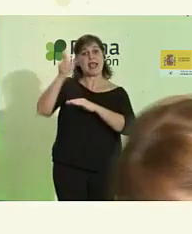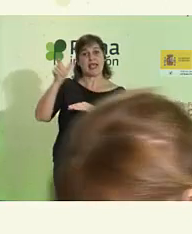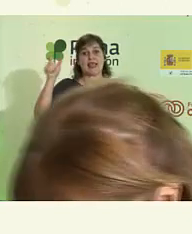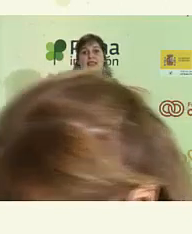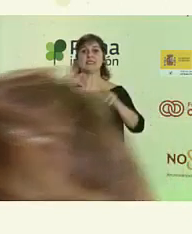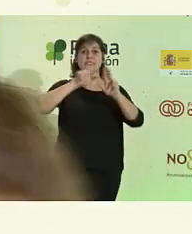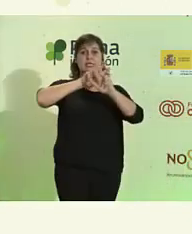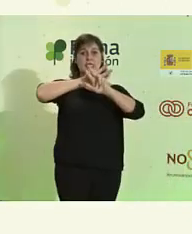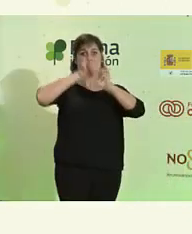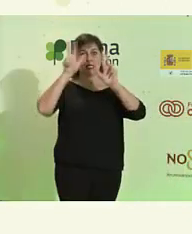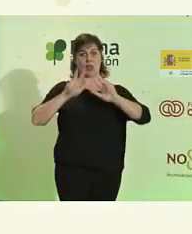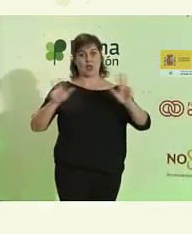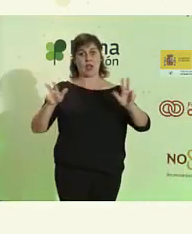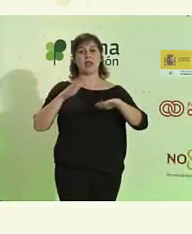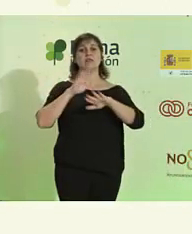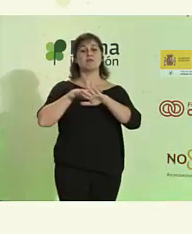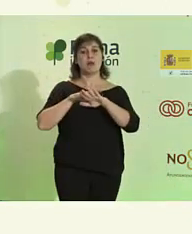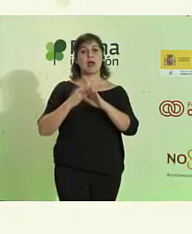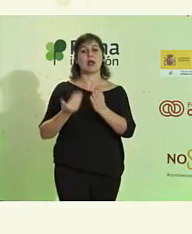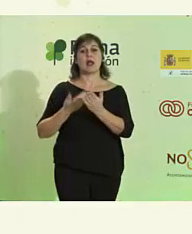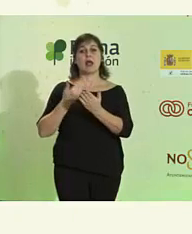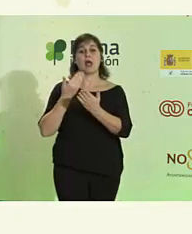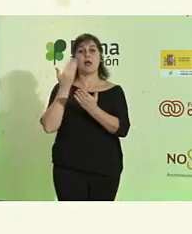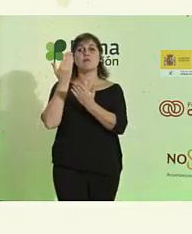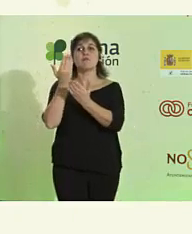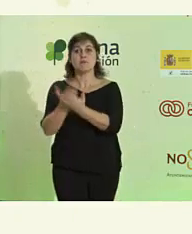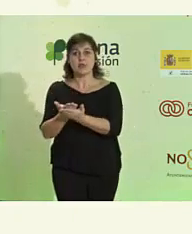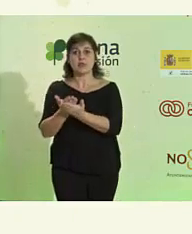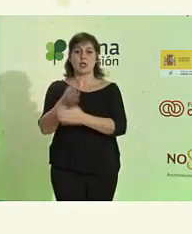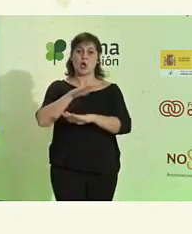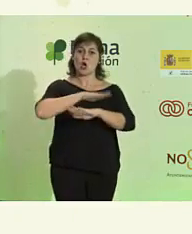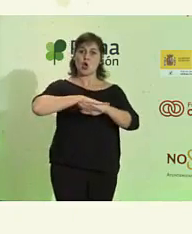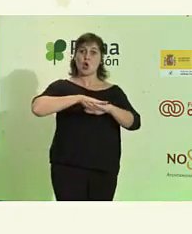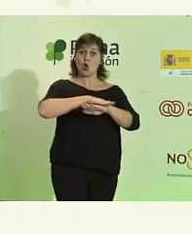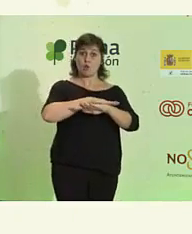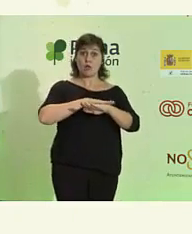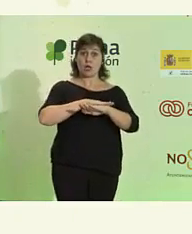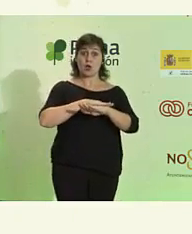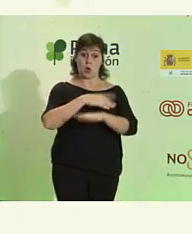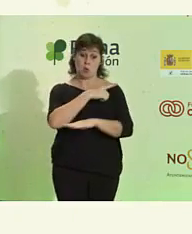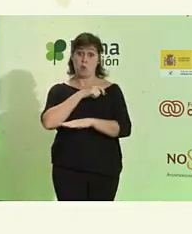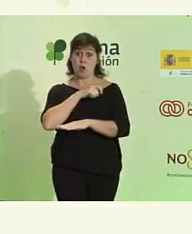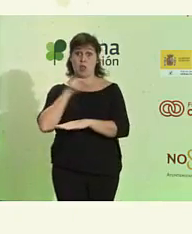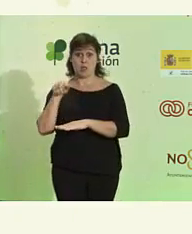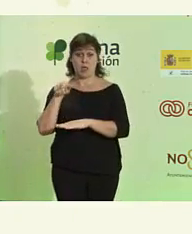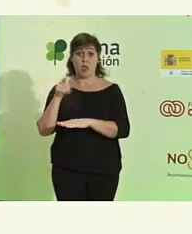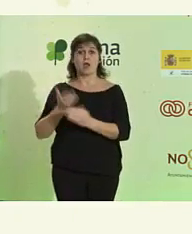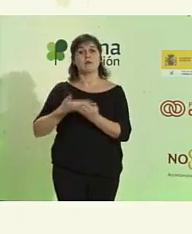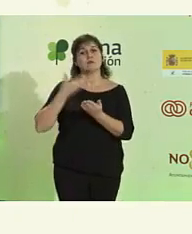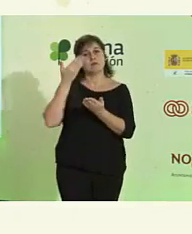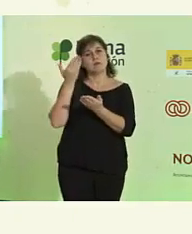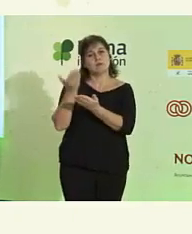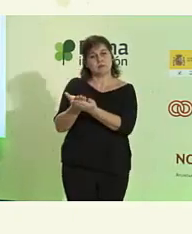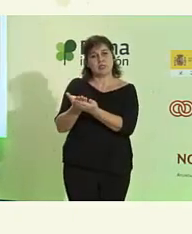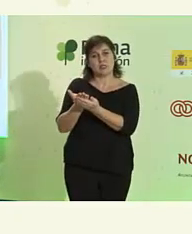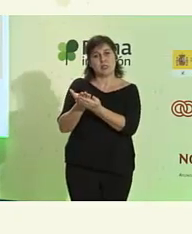ejemplo, que el gobierno pida a los policías que